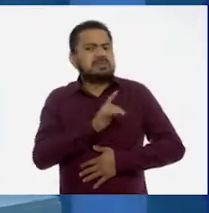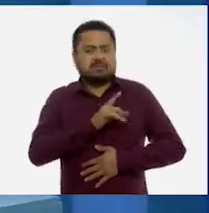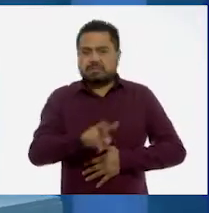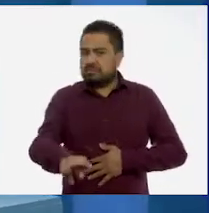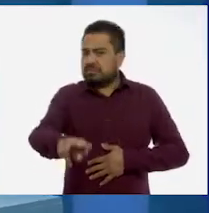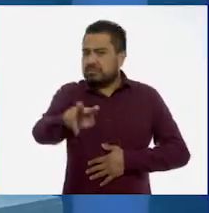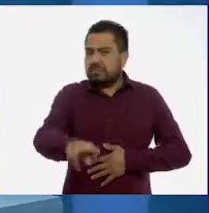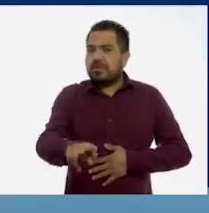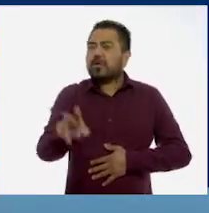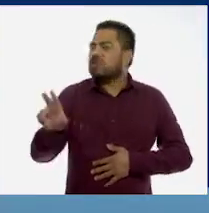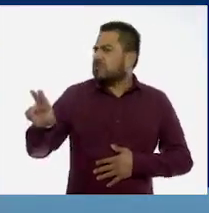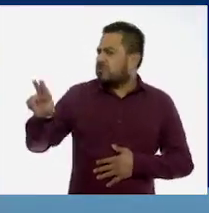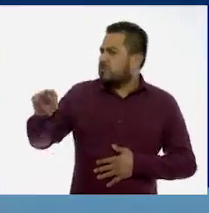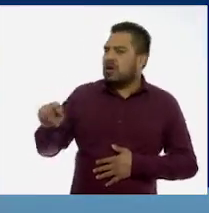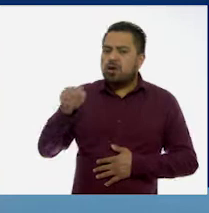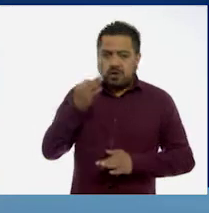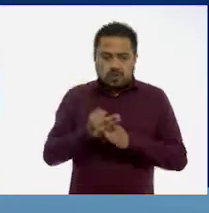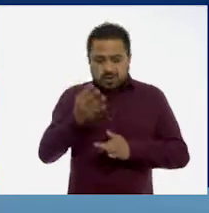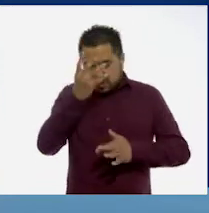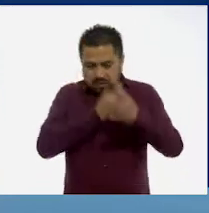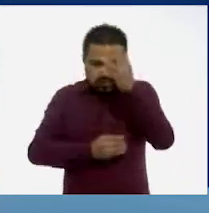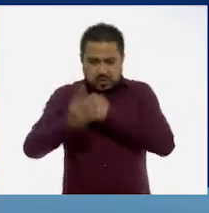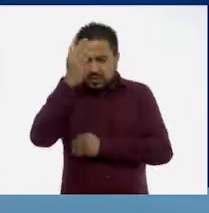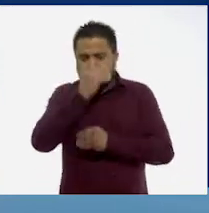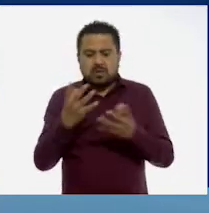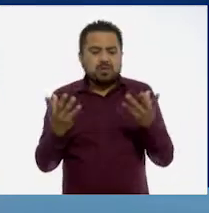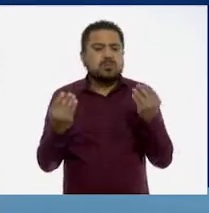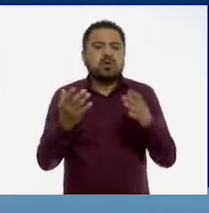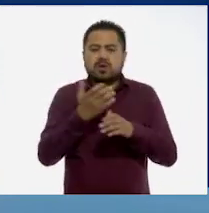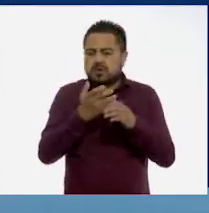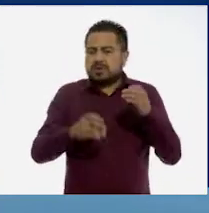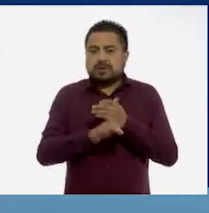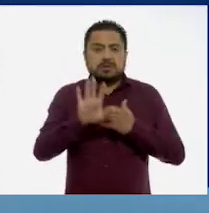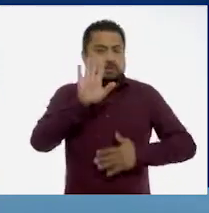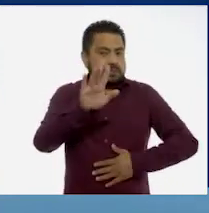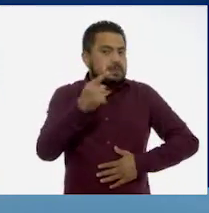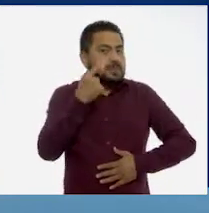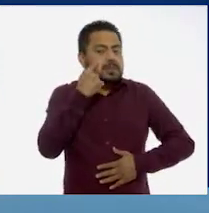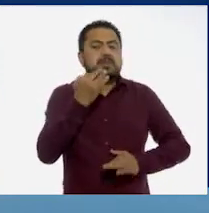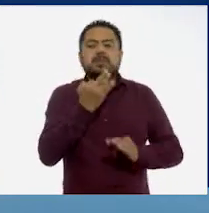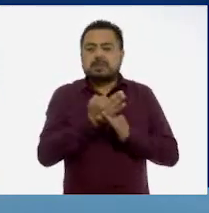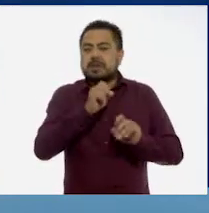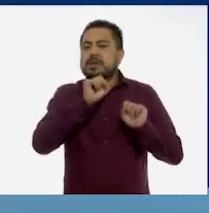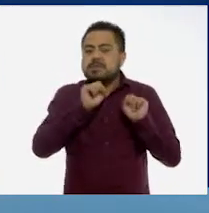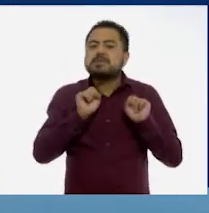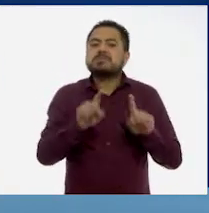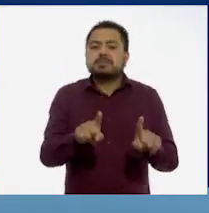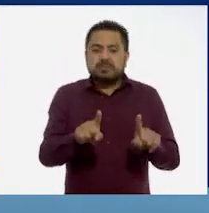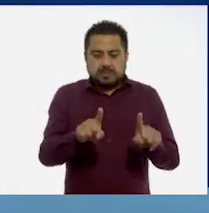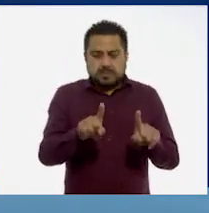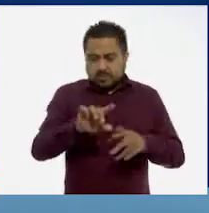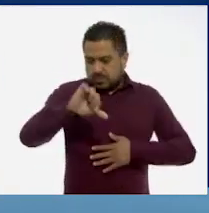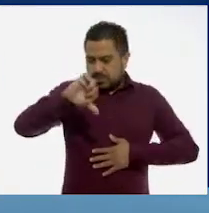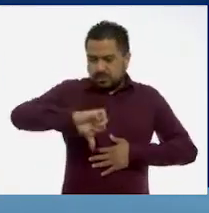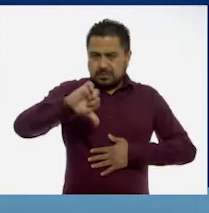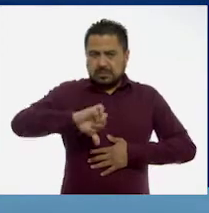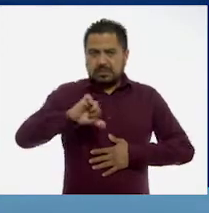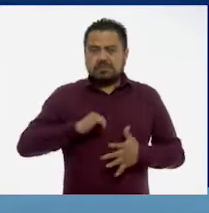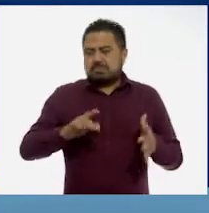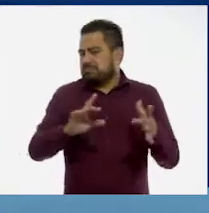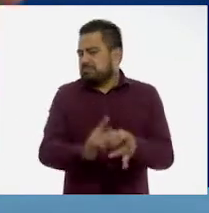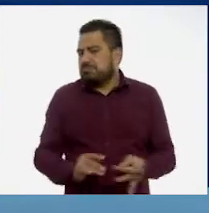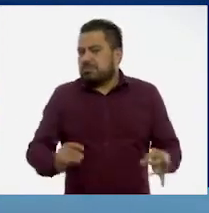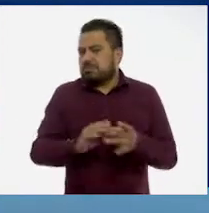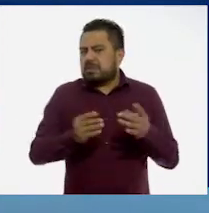Pues no, María, vamos a aprender muchísimas cosas. Y fíjate que también, pues aquí vamos a comentar lo